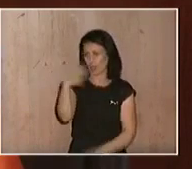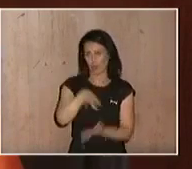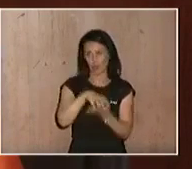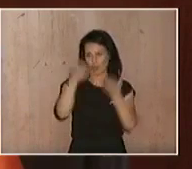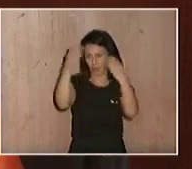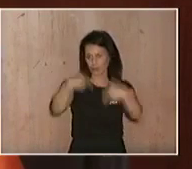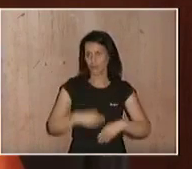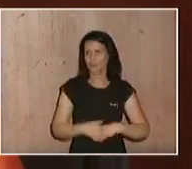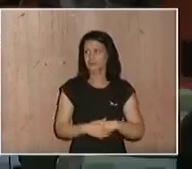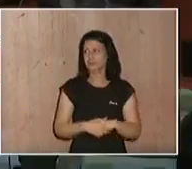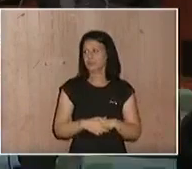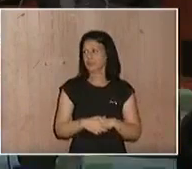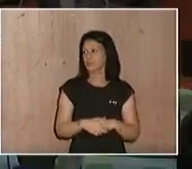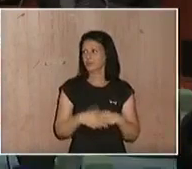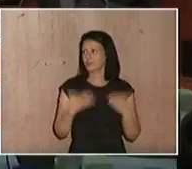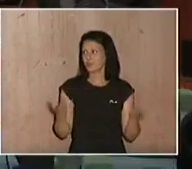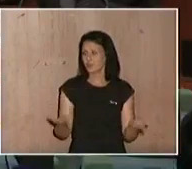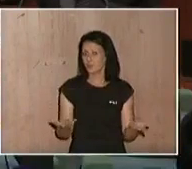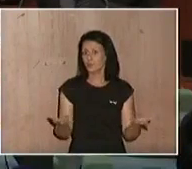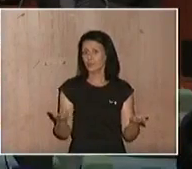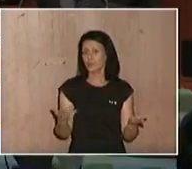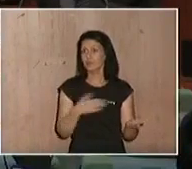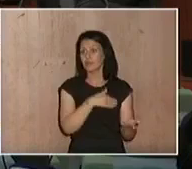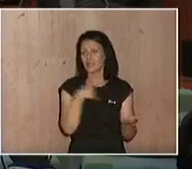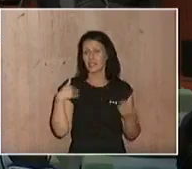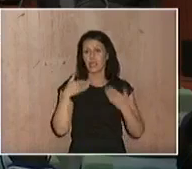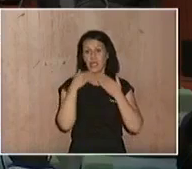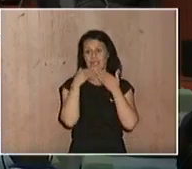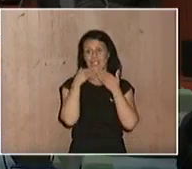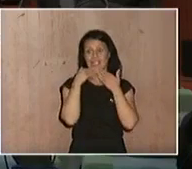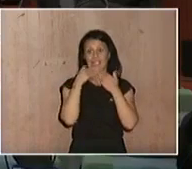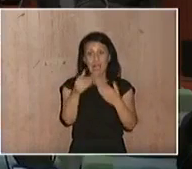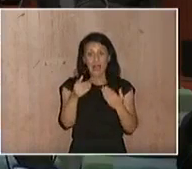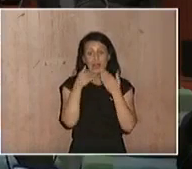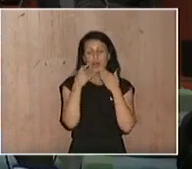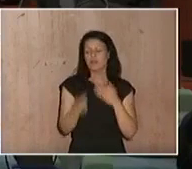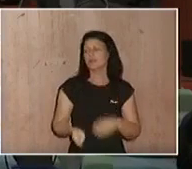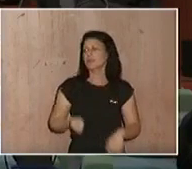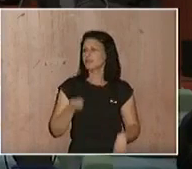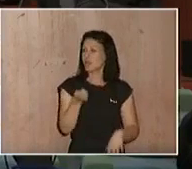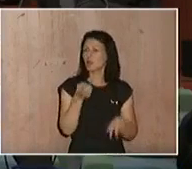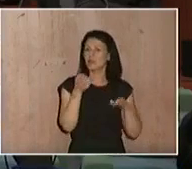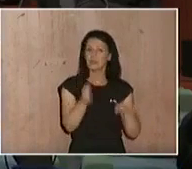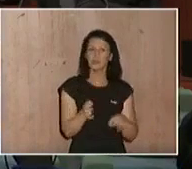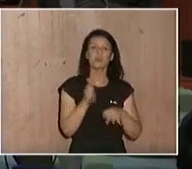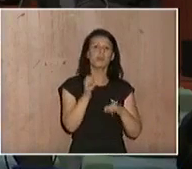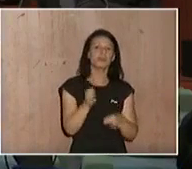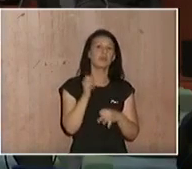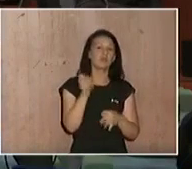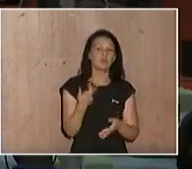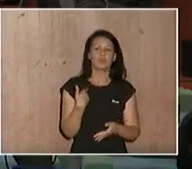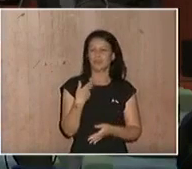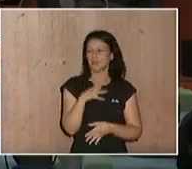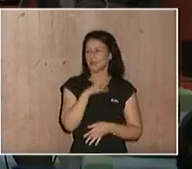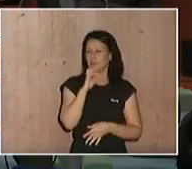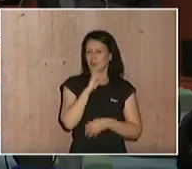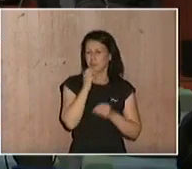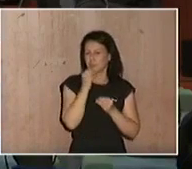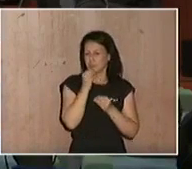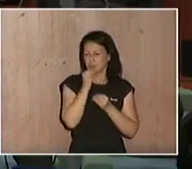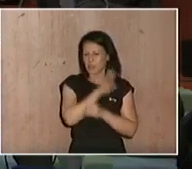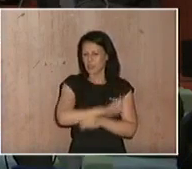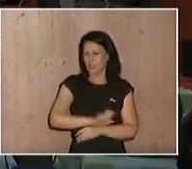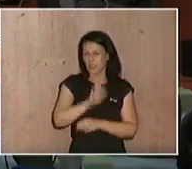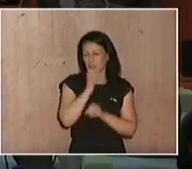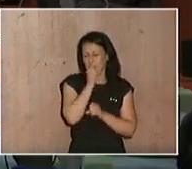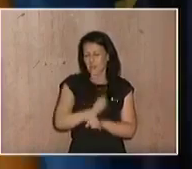duda. Asimismo, quiero agradecer su contribución y sus excelentes lazos con la Universidad de